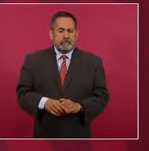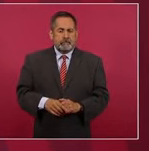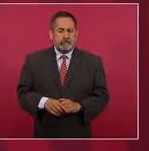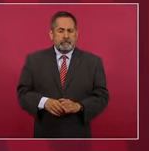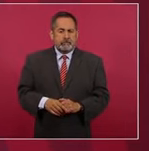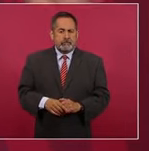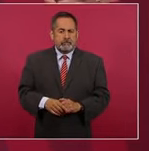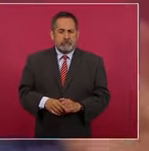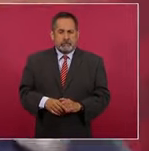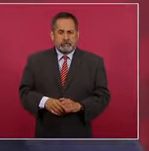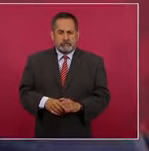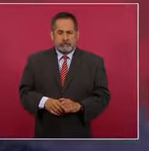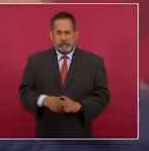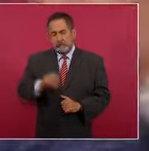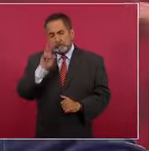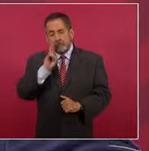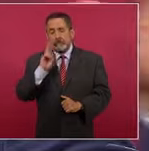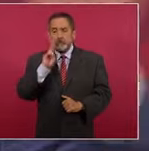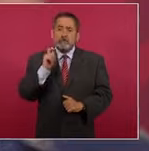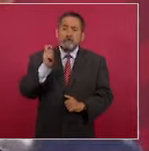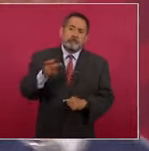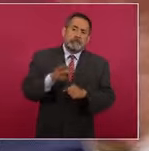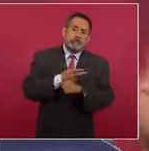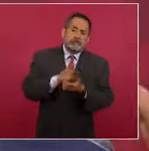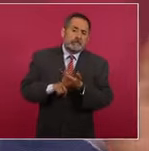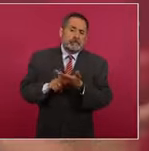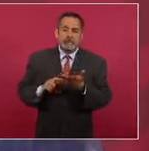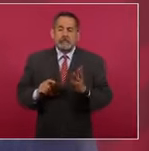Y pues hay que ver